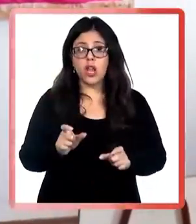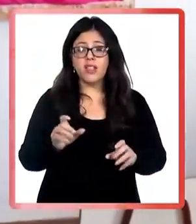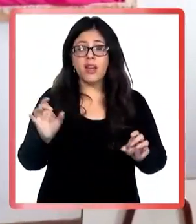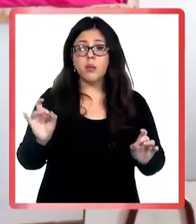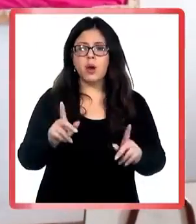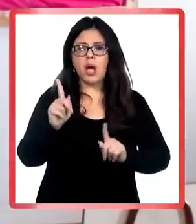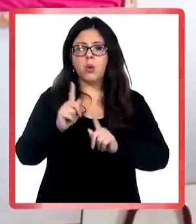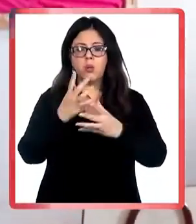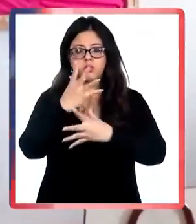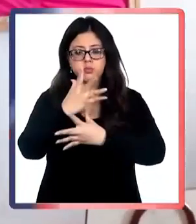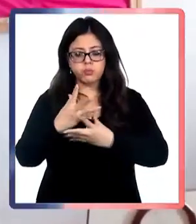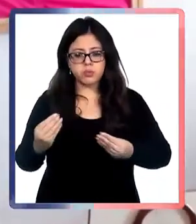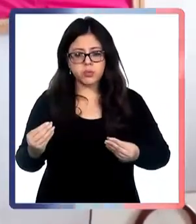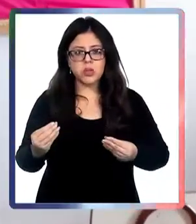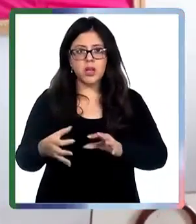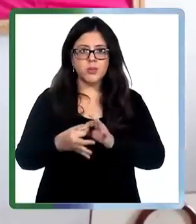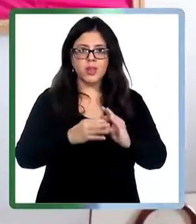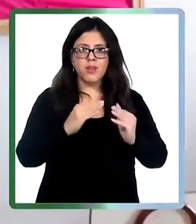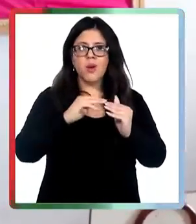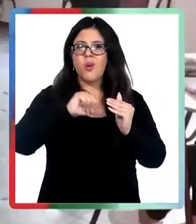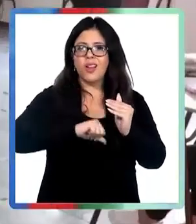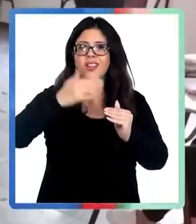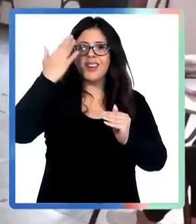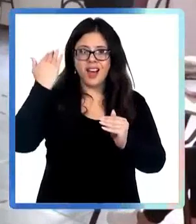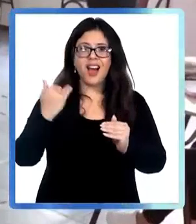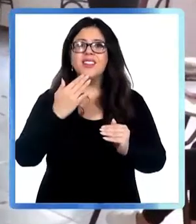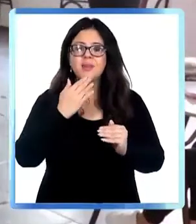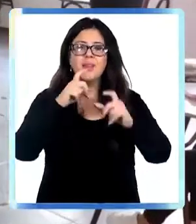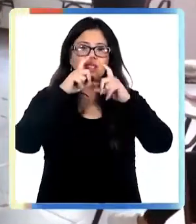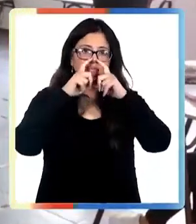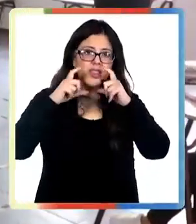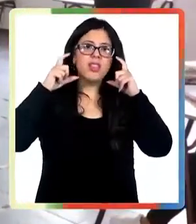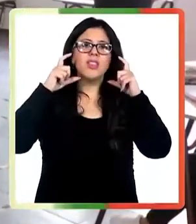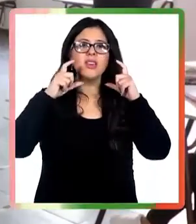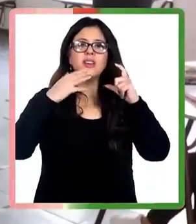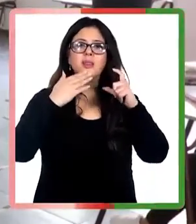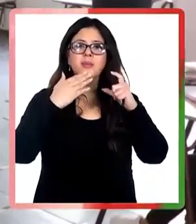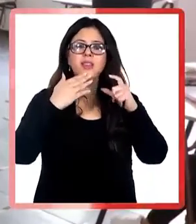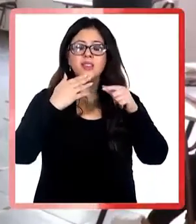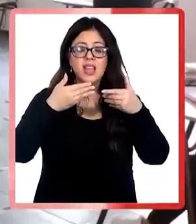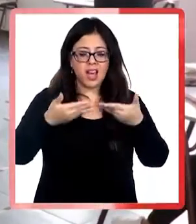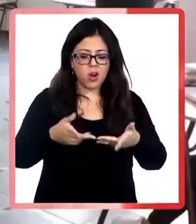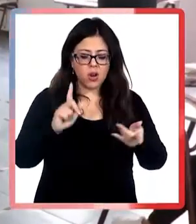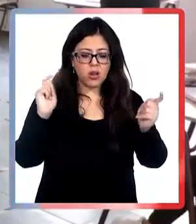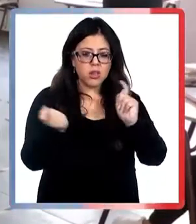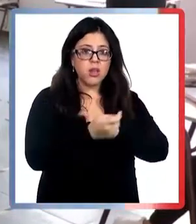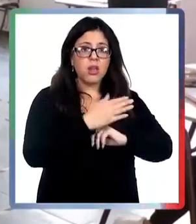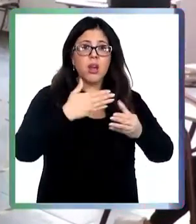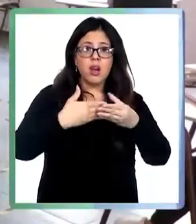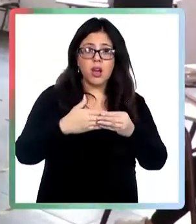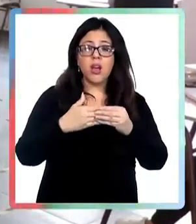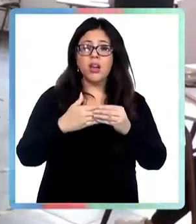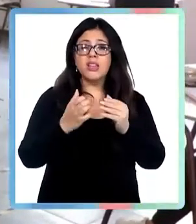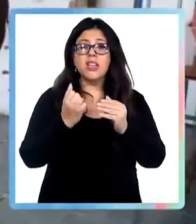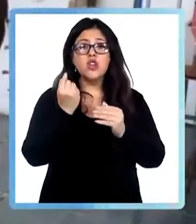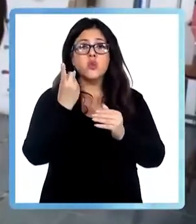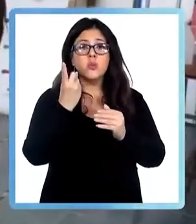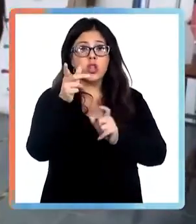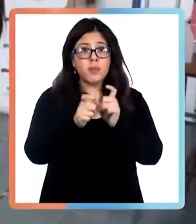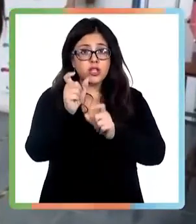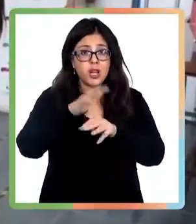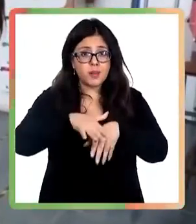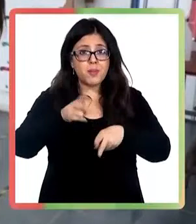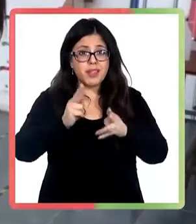controladas o quizás mitigadas por el hecho de estar en confinamiento y con uso de mascarilla, y el hecho de flexibilizar y de aumentar los aforos nos